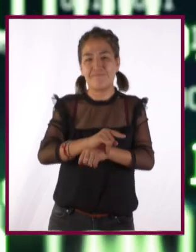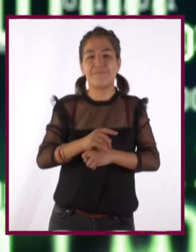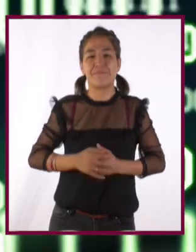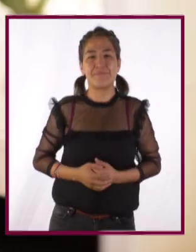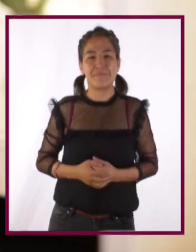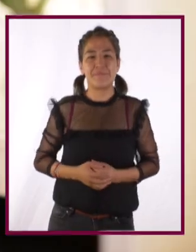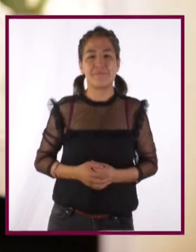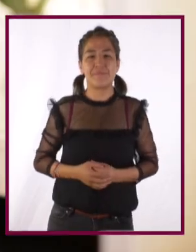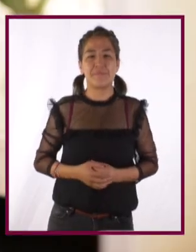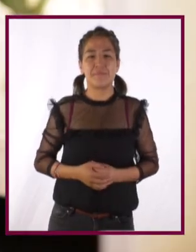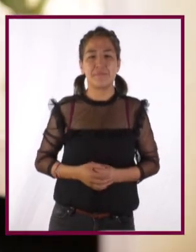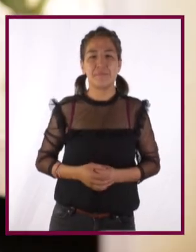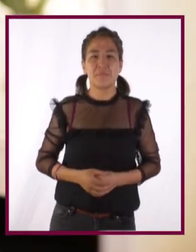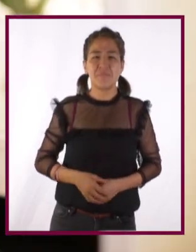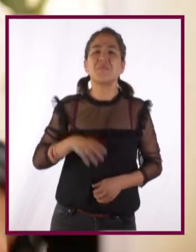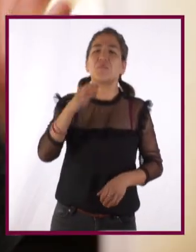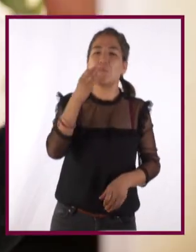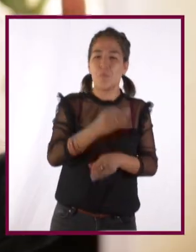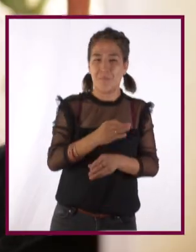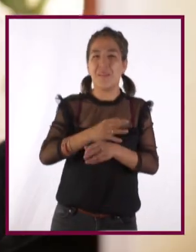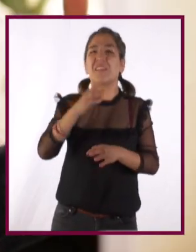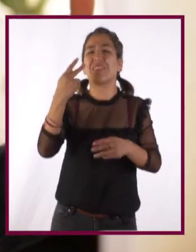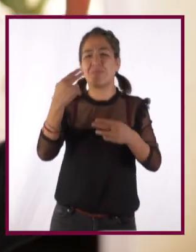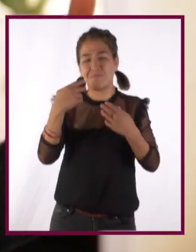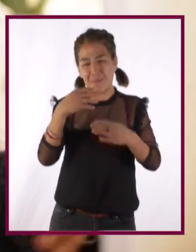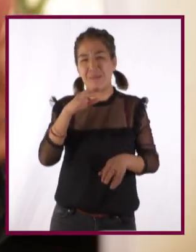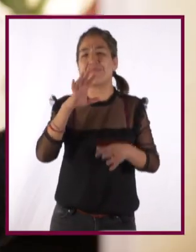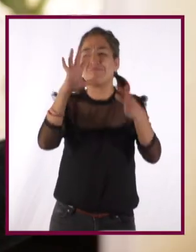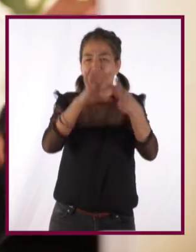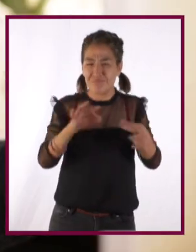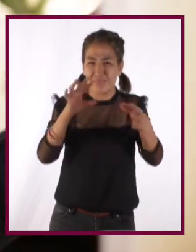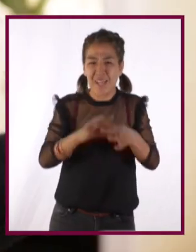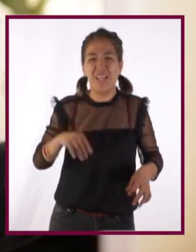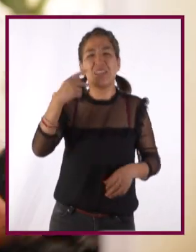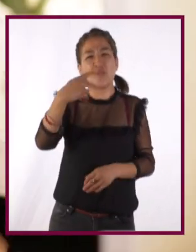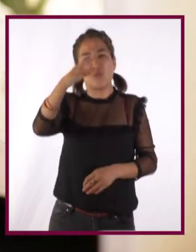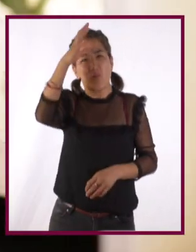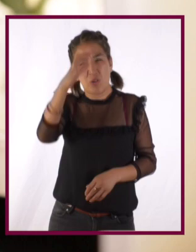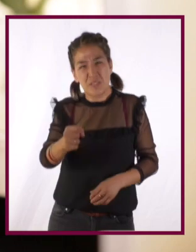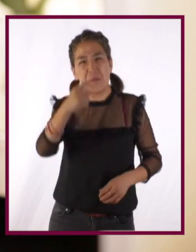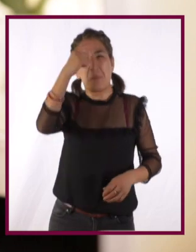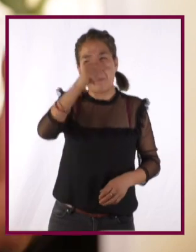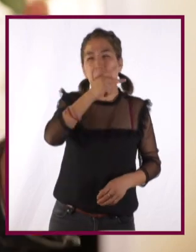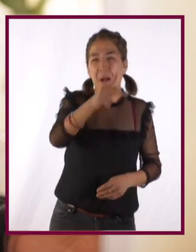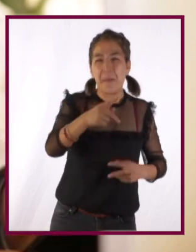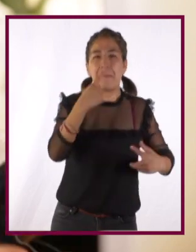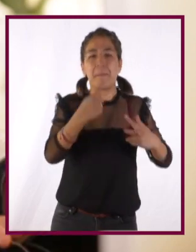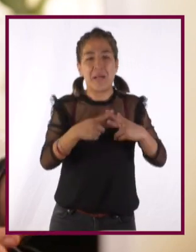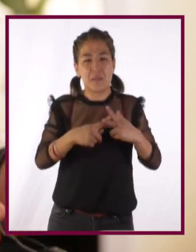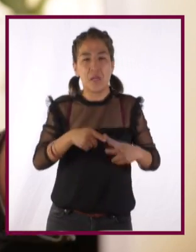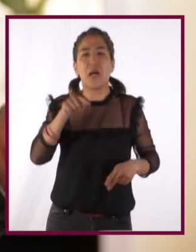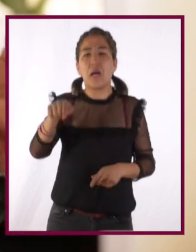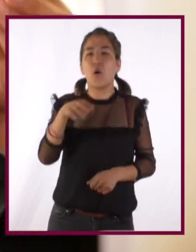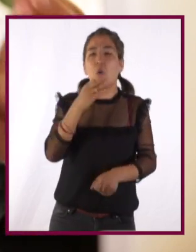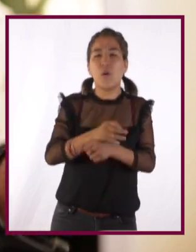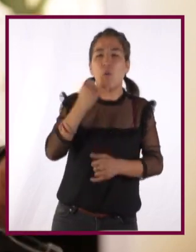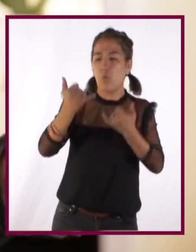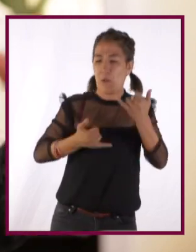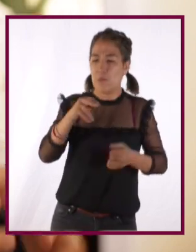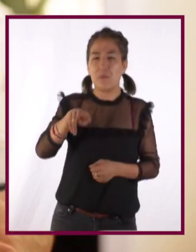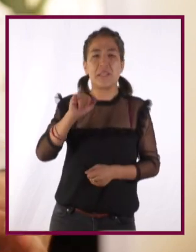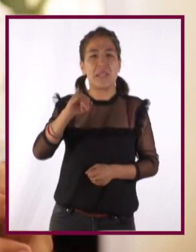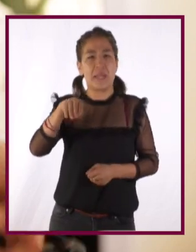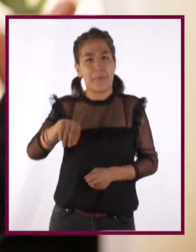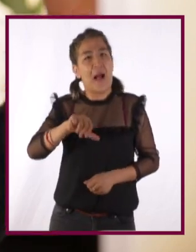inteligencia artificial. Doctora, hemos hablado de muchos conceptos matemáticos que están involucrados en esta teoría de juegos. En particular, en el juego de